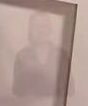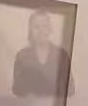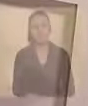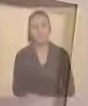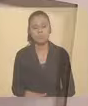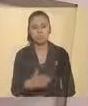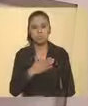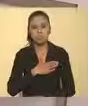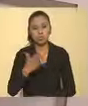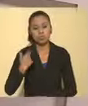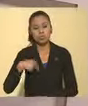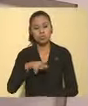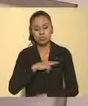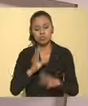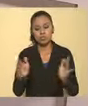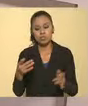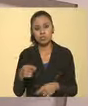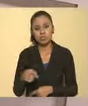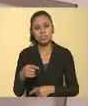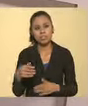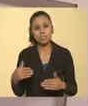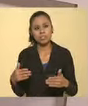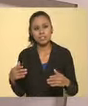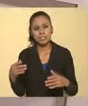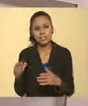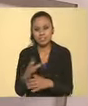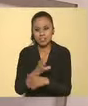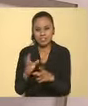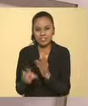Y bueno, nosotros ya llegamos a Tips Caseros con la guapísima.